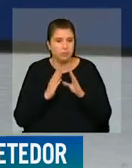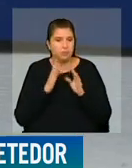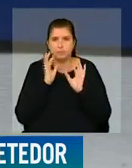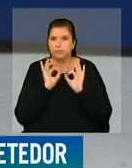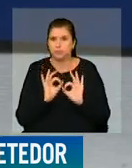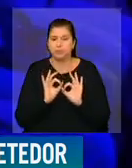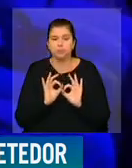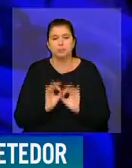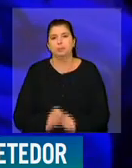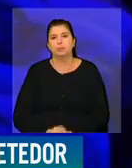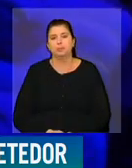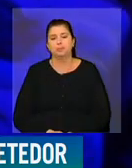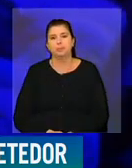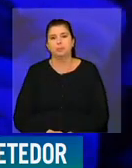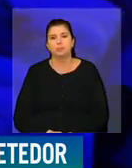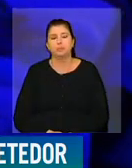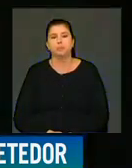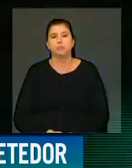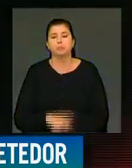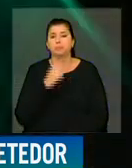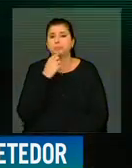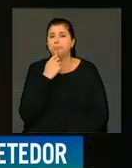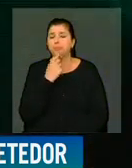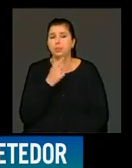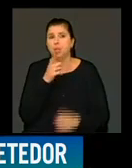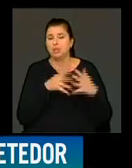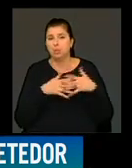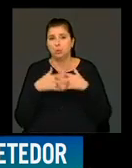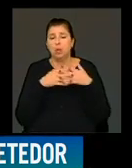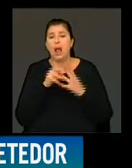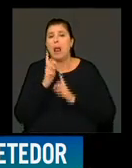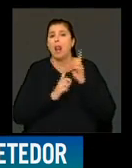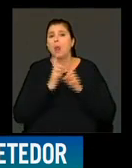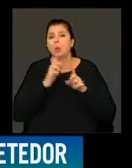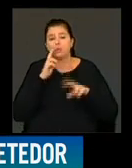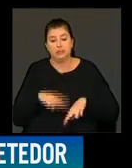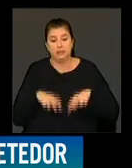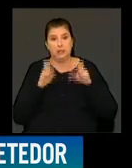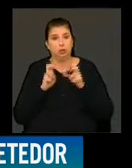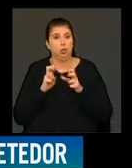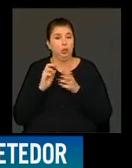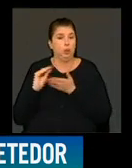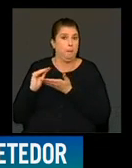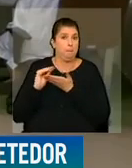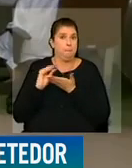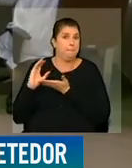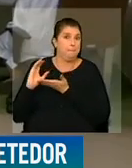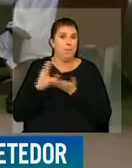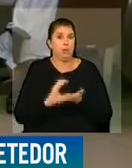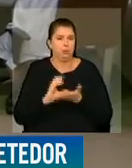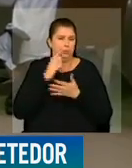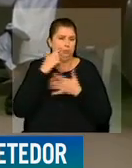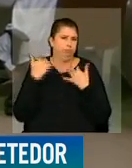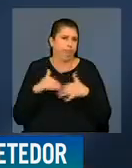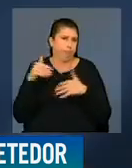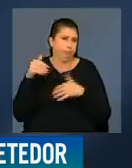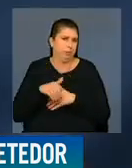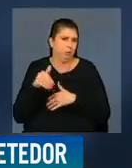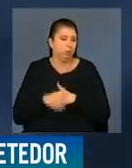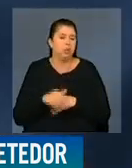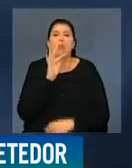terapéutica. Según publicó The New York Times, algunas de sus investigaciones, con presupuestos multimillonarios, adelantan que es cuestión de tiempo para que la